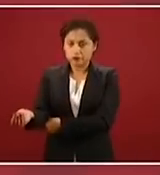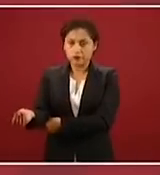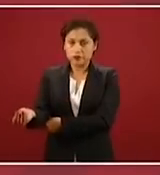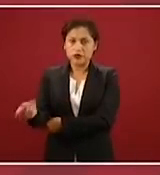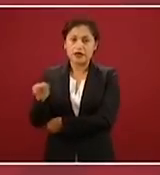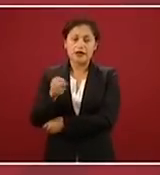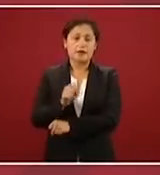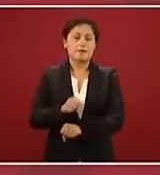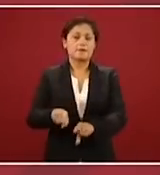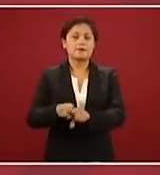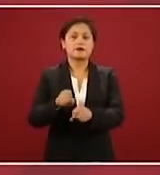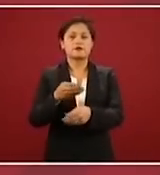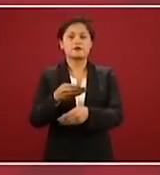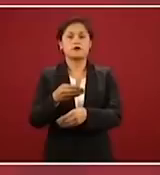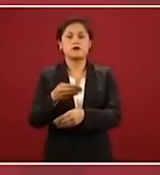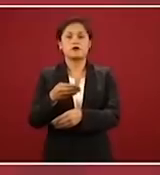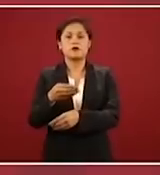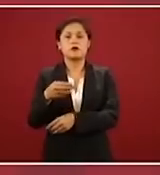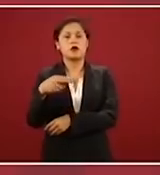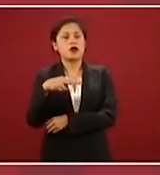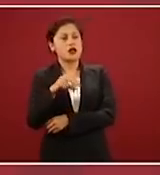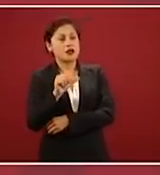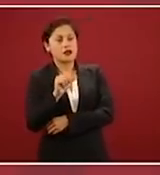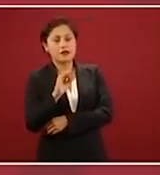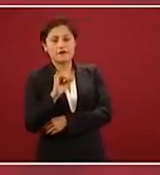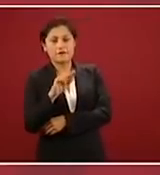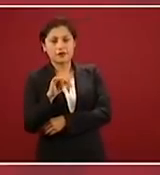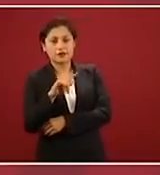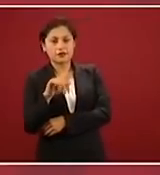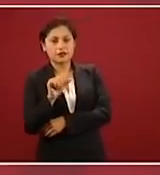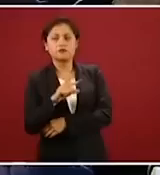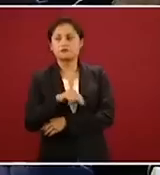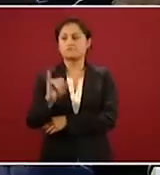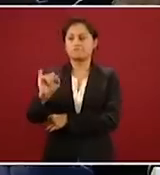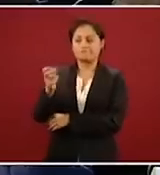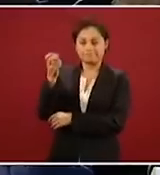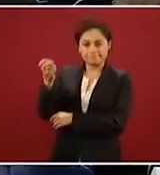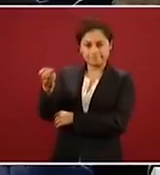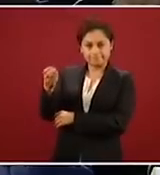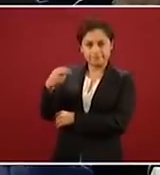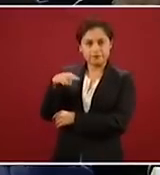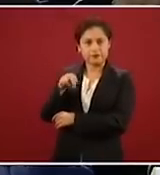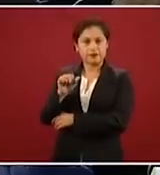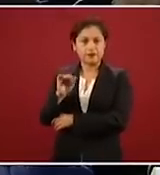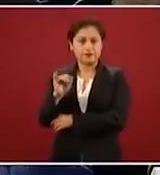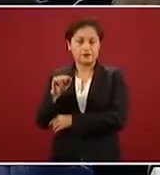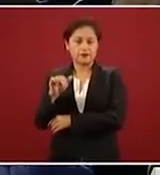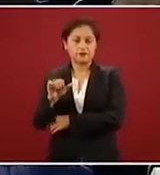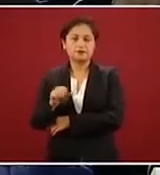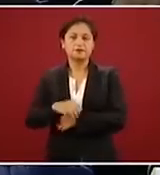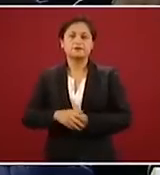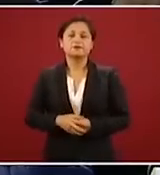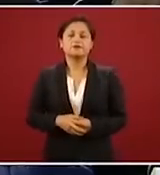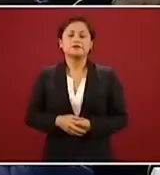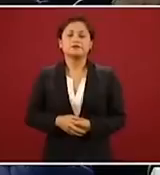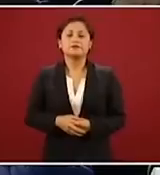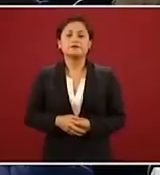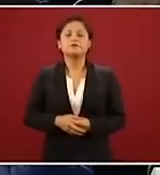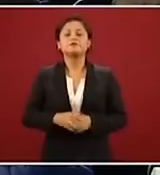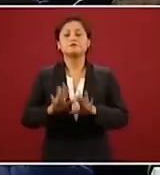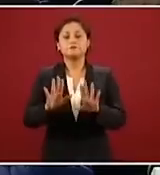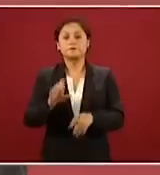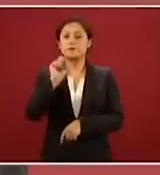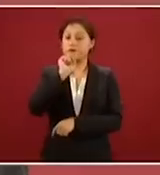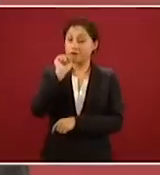Desarrollo, de NAFINSA, Nacional Financiera, y además con